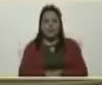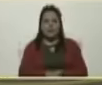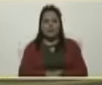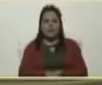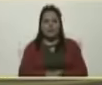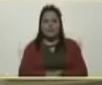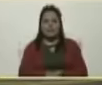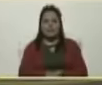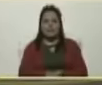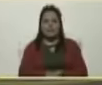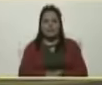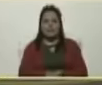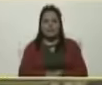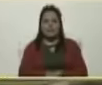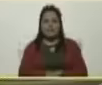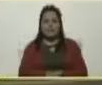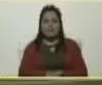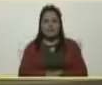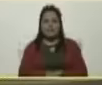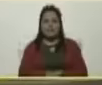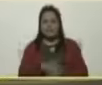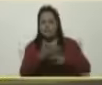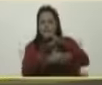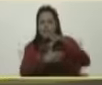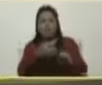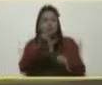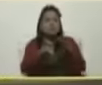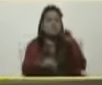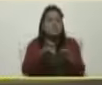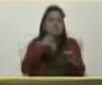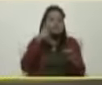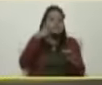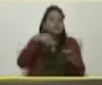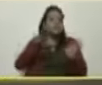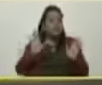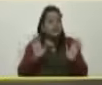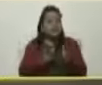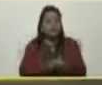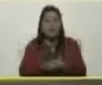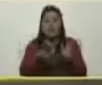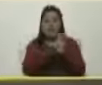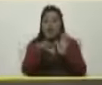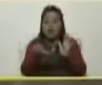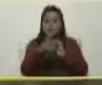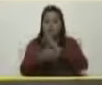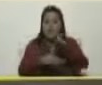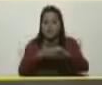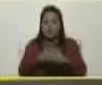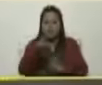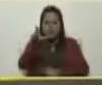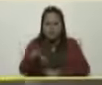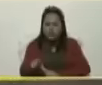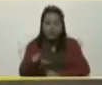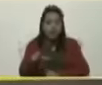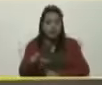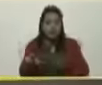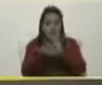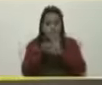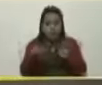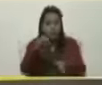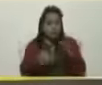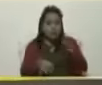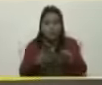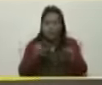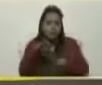de un problema con la justicia. Imagínese usted, legal, una persona que tenga un problema legal con la justicia